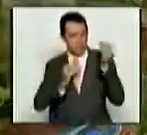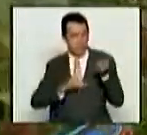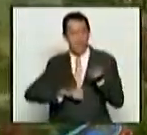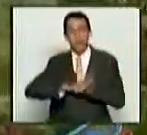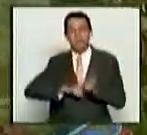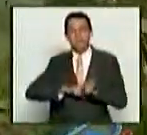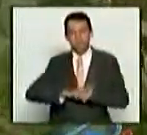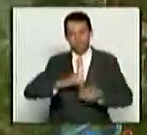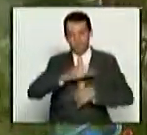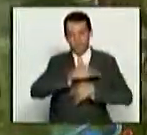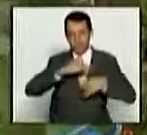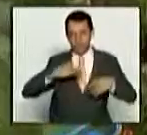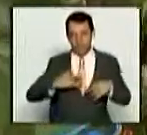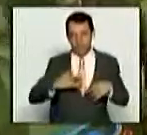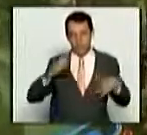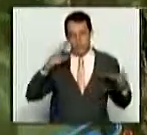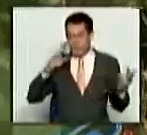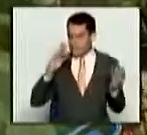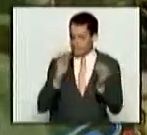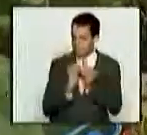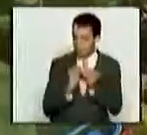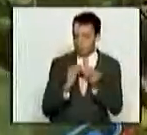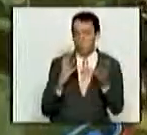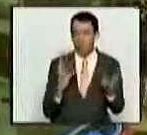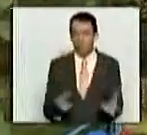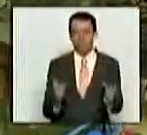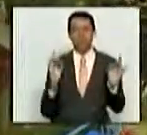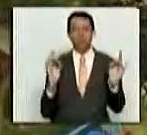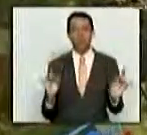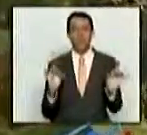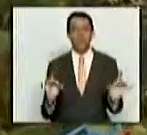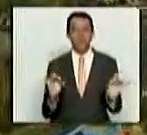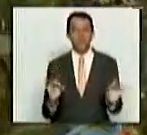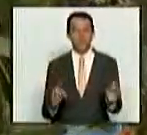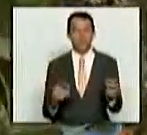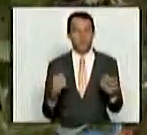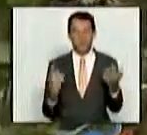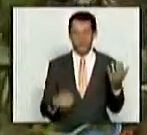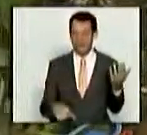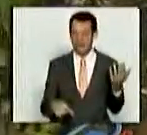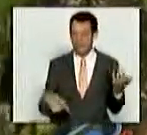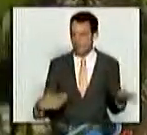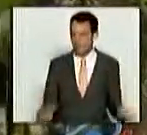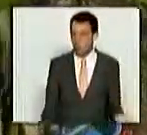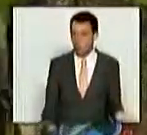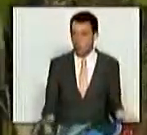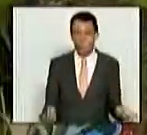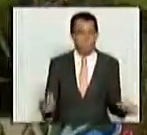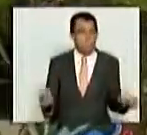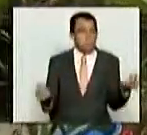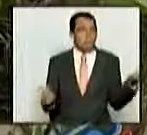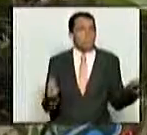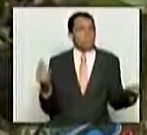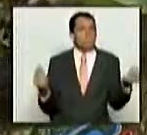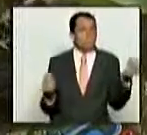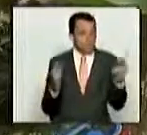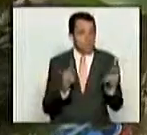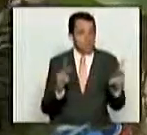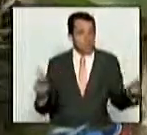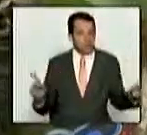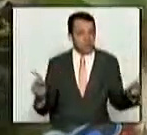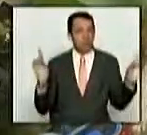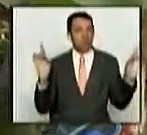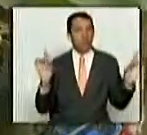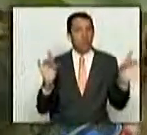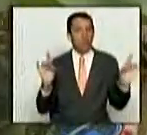vamos a estar hablando de un tema muy importante, que es el dolor. El dolor se ha convertido en el principal motivo de consulta en el